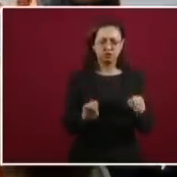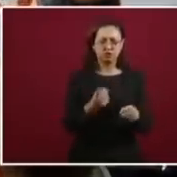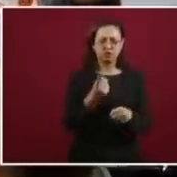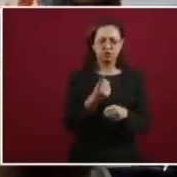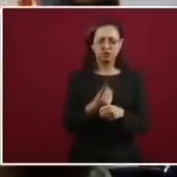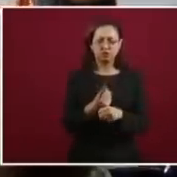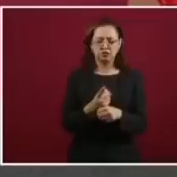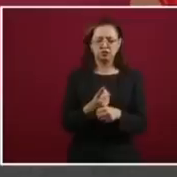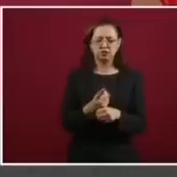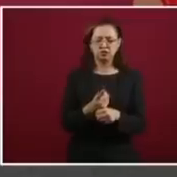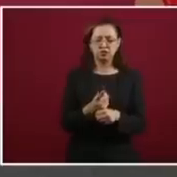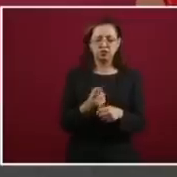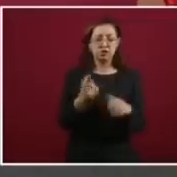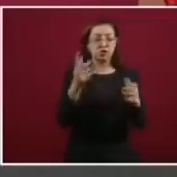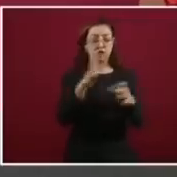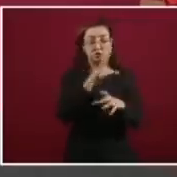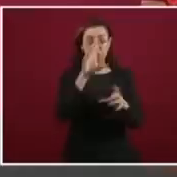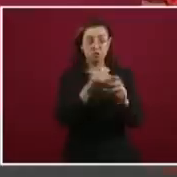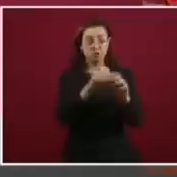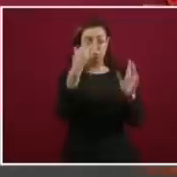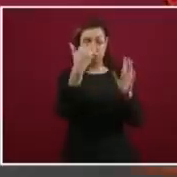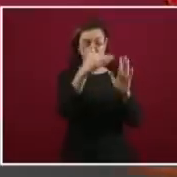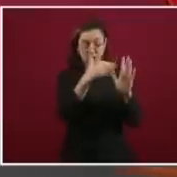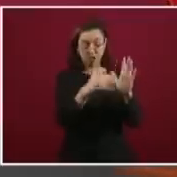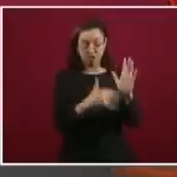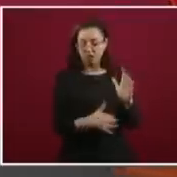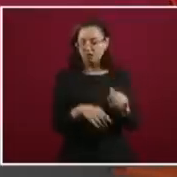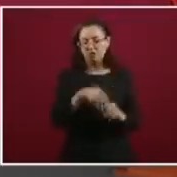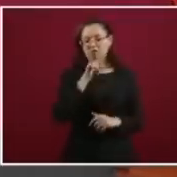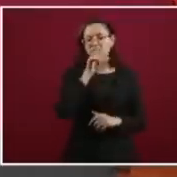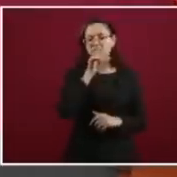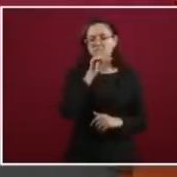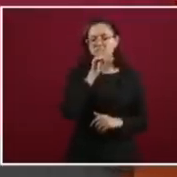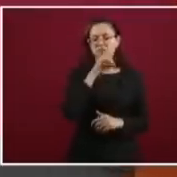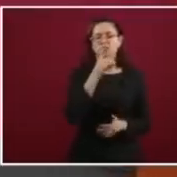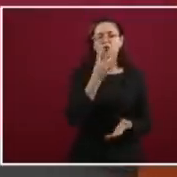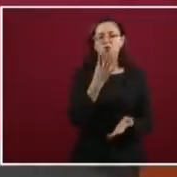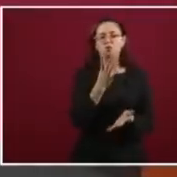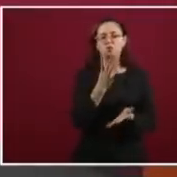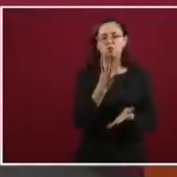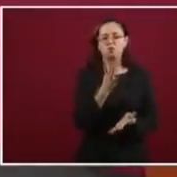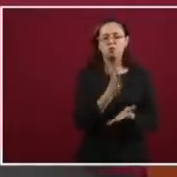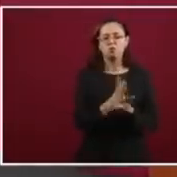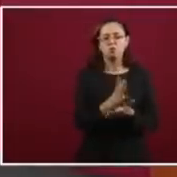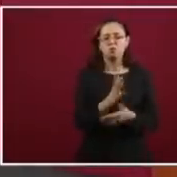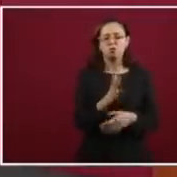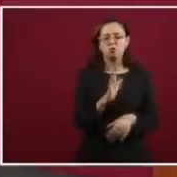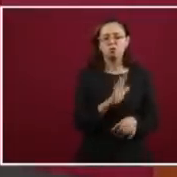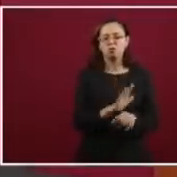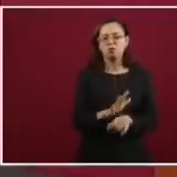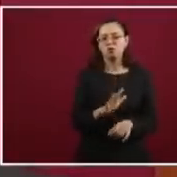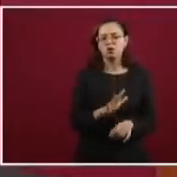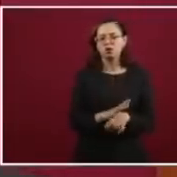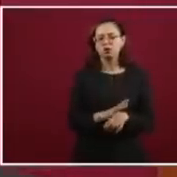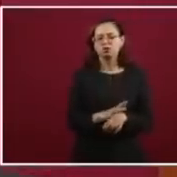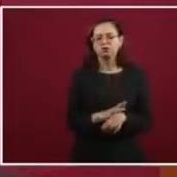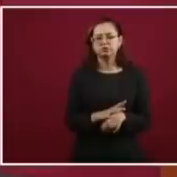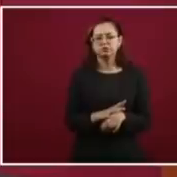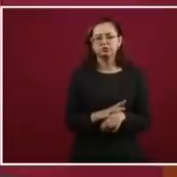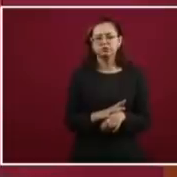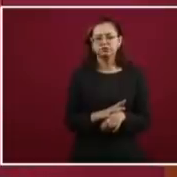no para leerlo todo sino para qué ver